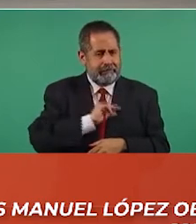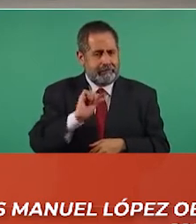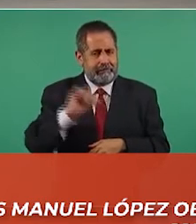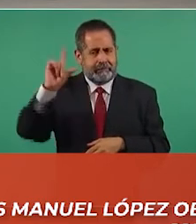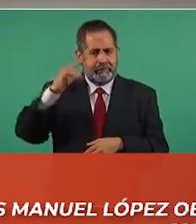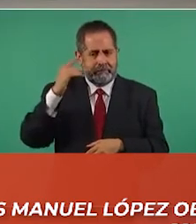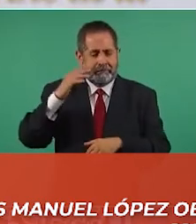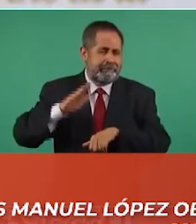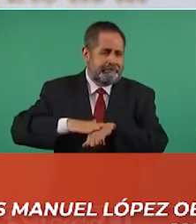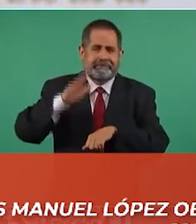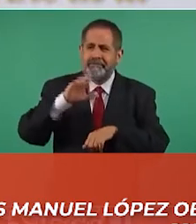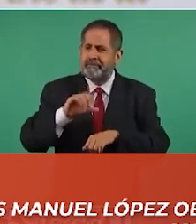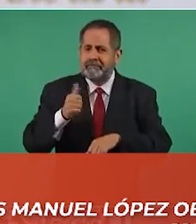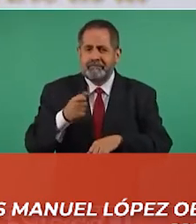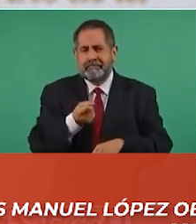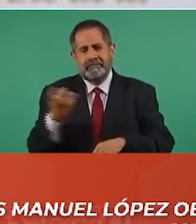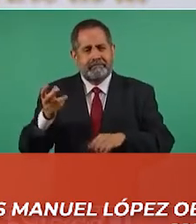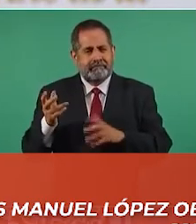Mucho más.